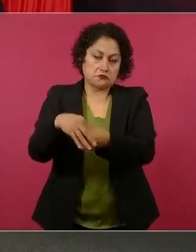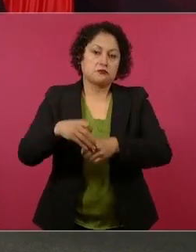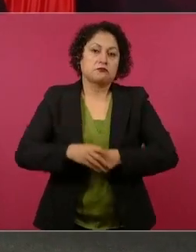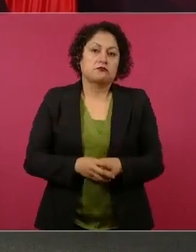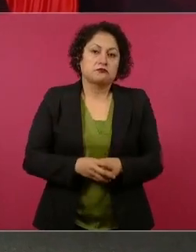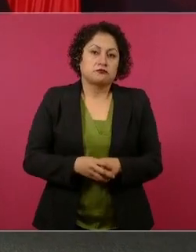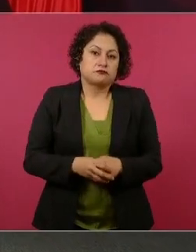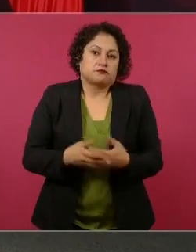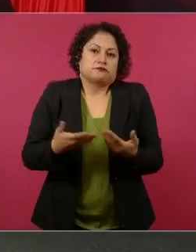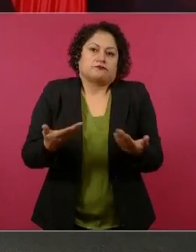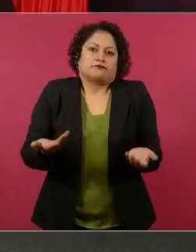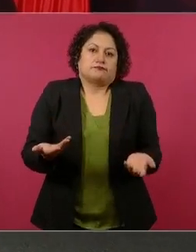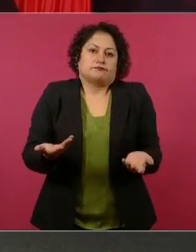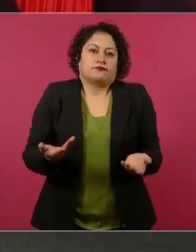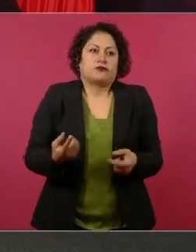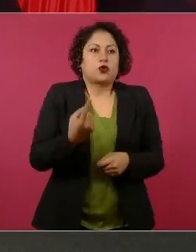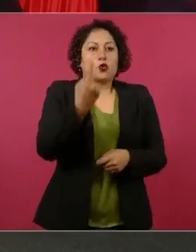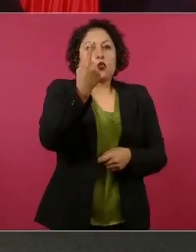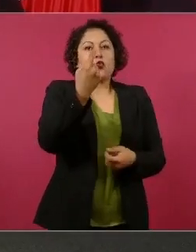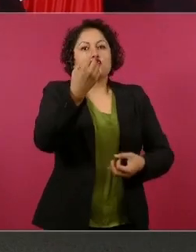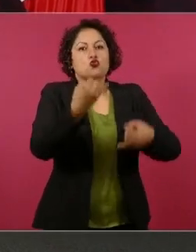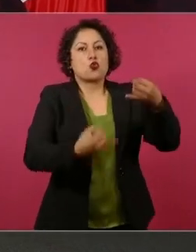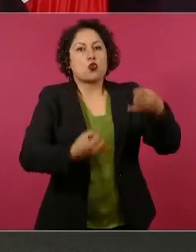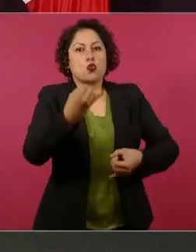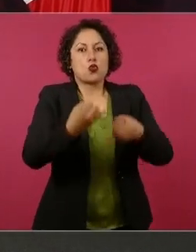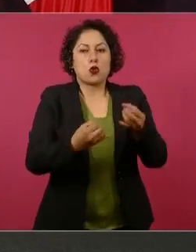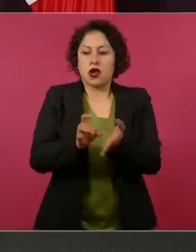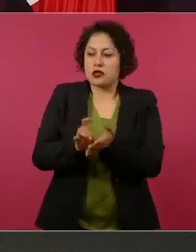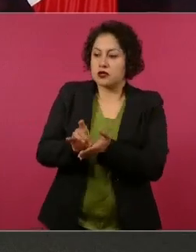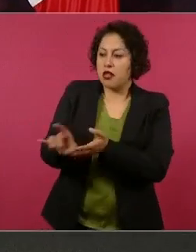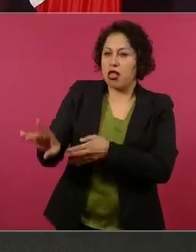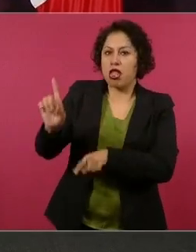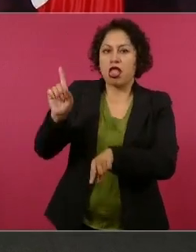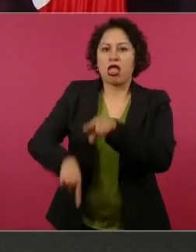¿Cómo se va a meter un juez? Algo que no le corresponde.